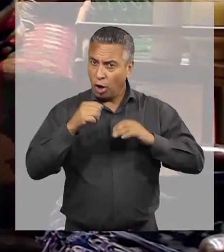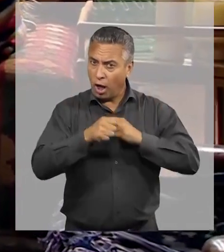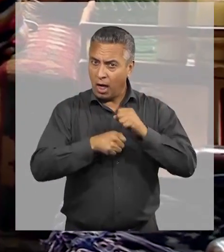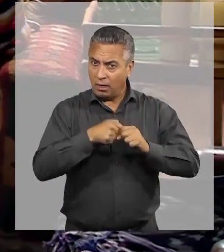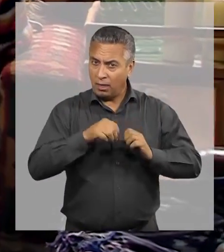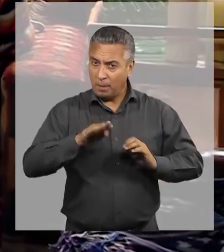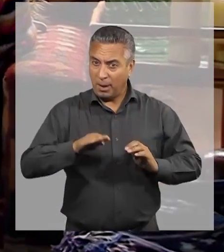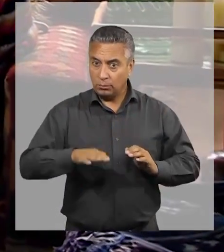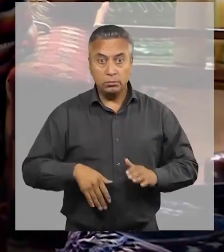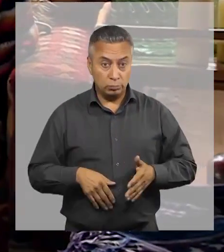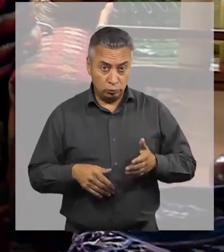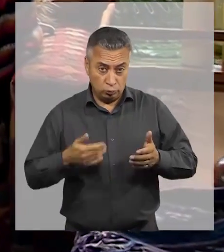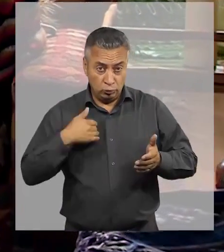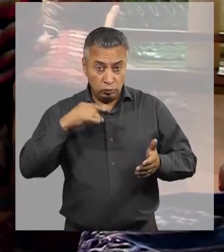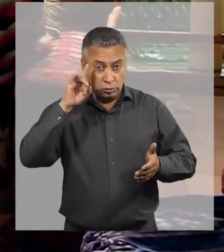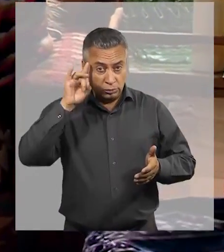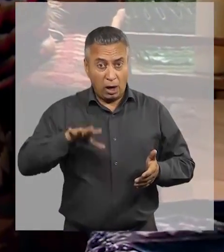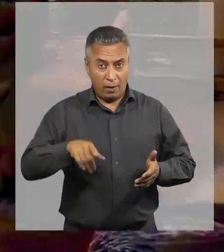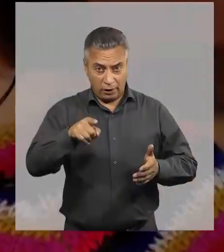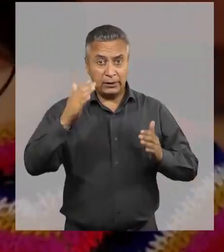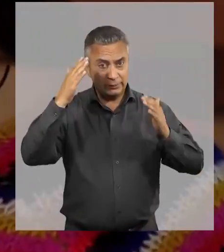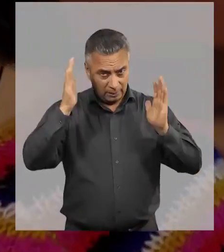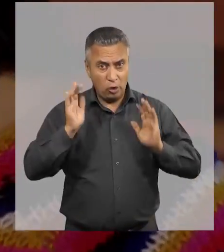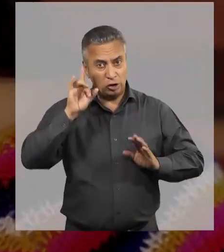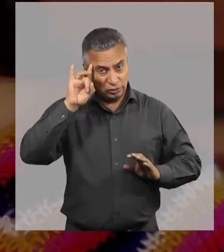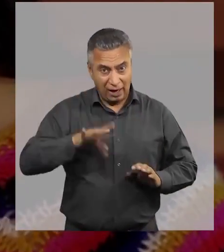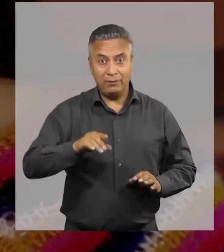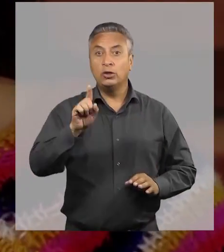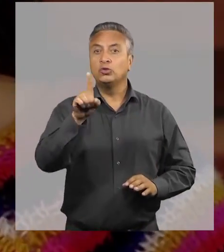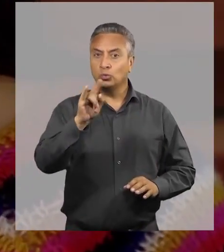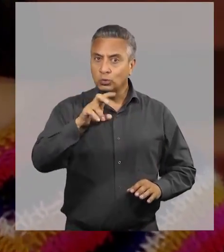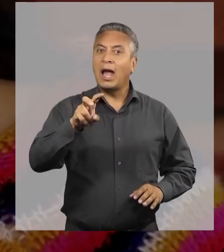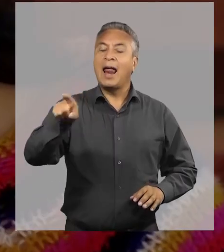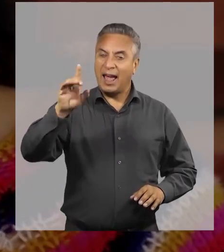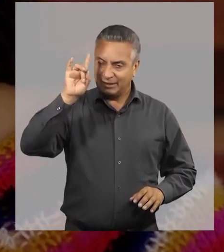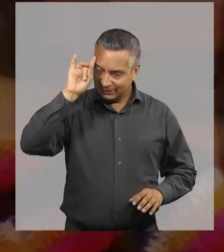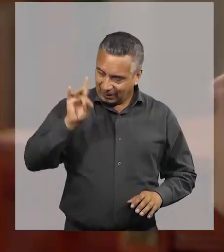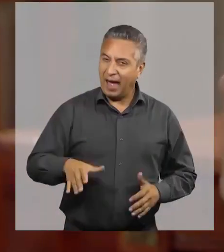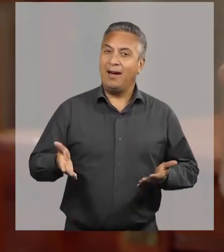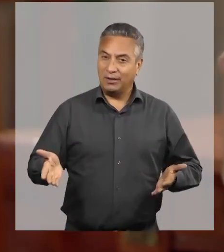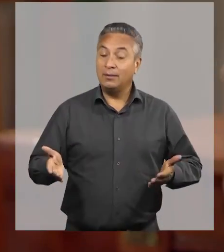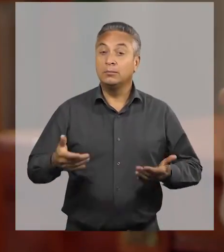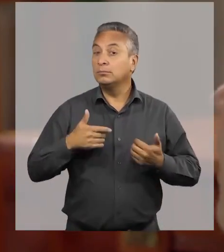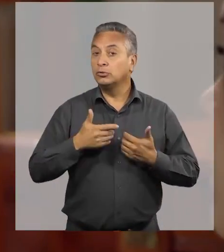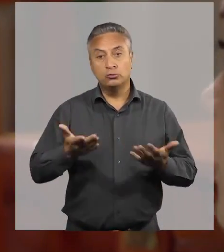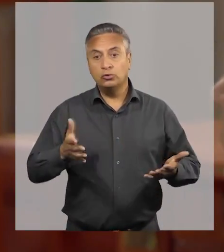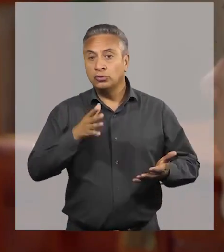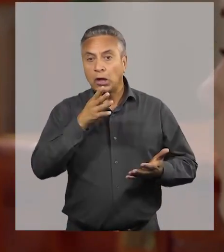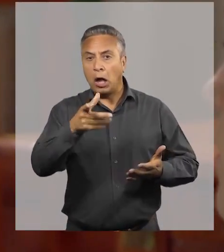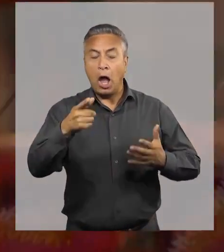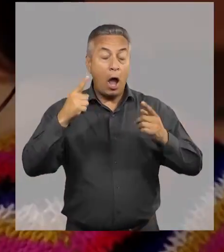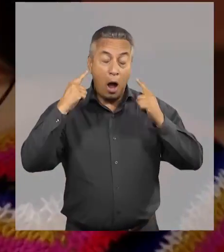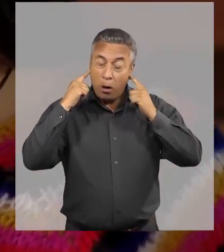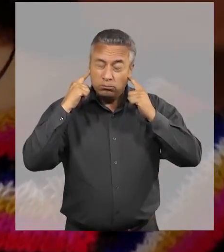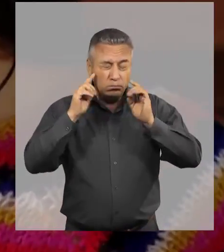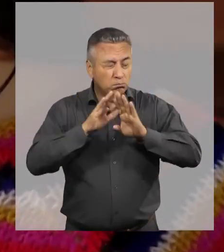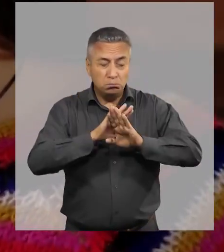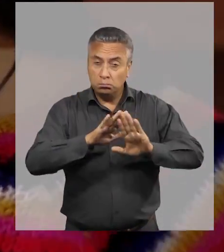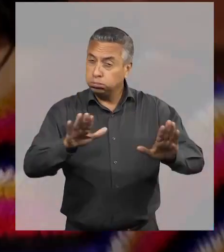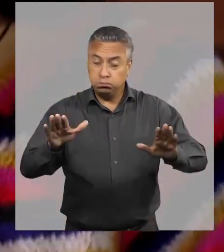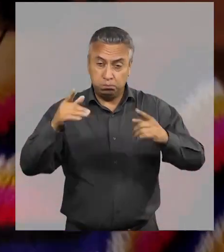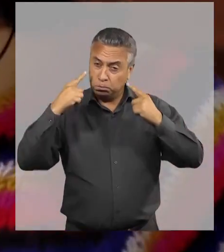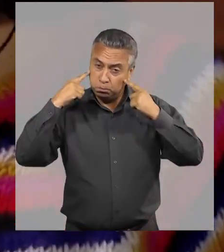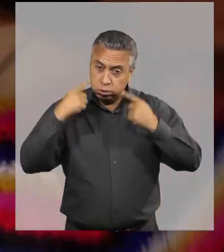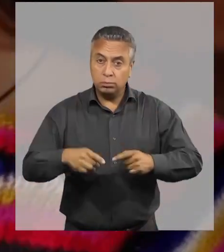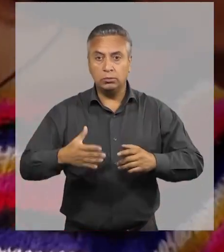El Simón es menor de edad. Sí, pues sí sé. El Simón también lo sabe y la Susana también lo sabe. Pero, ay, no sé. No escucha,